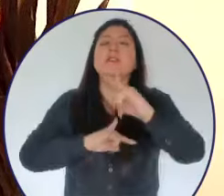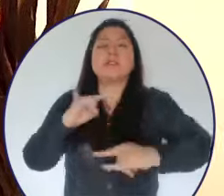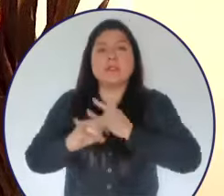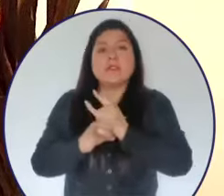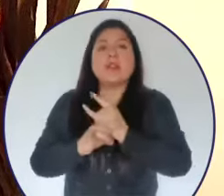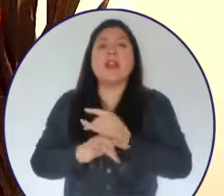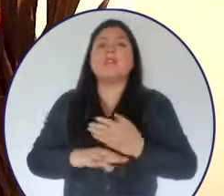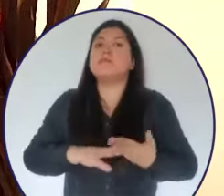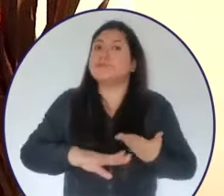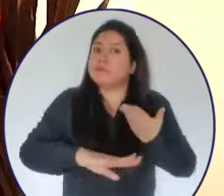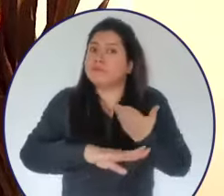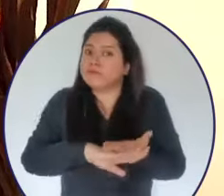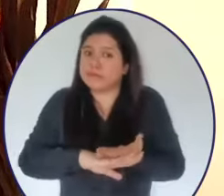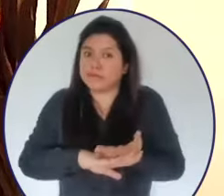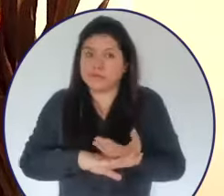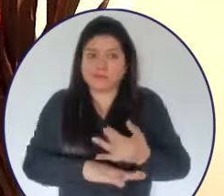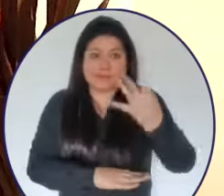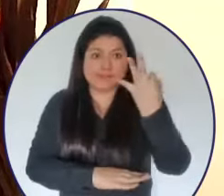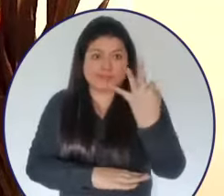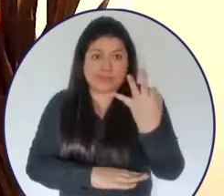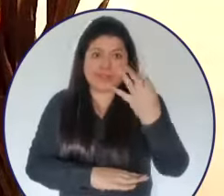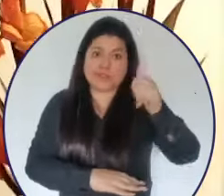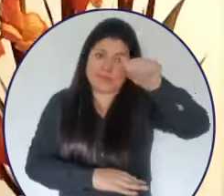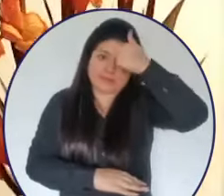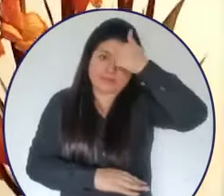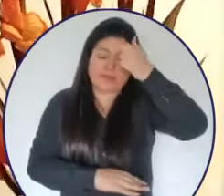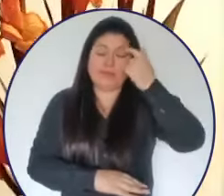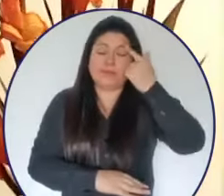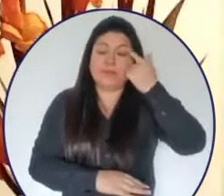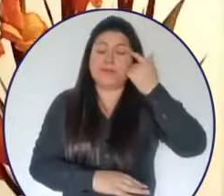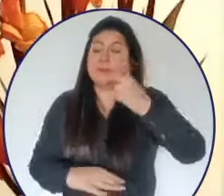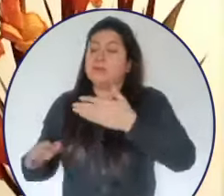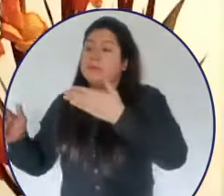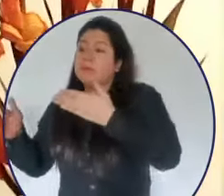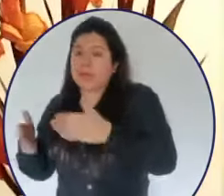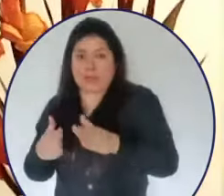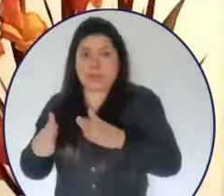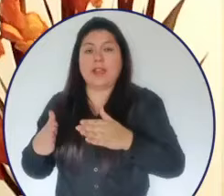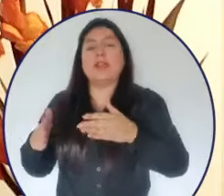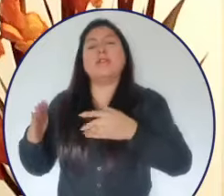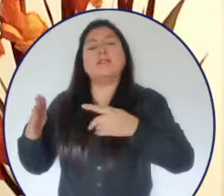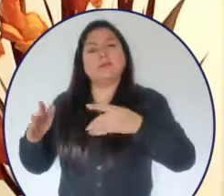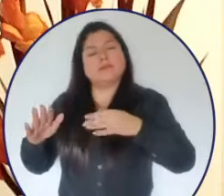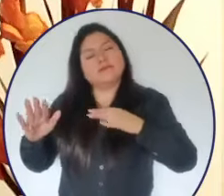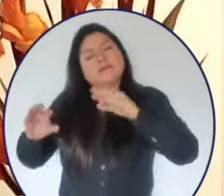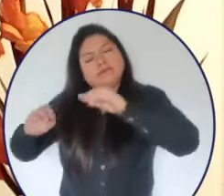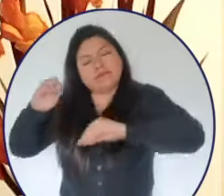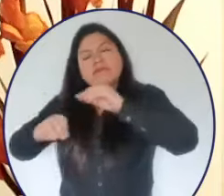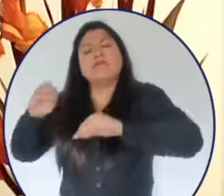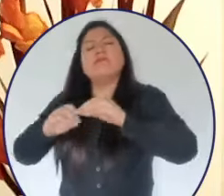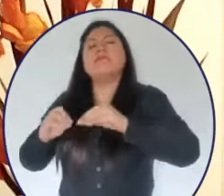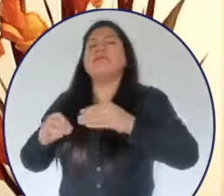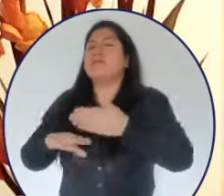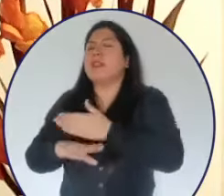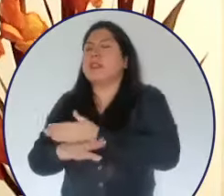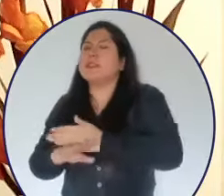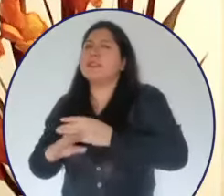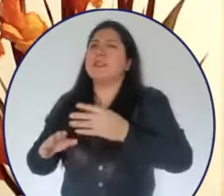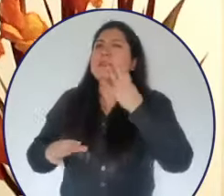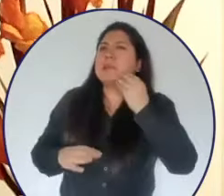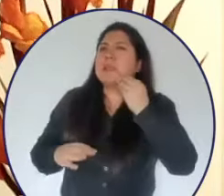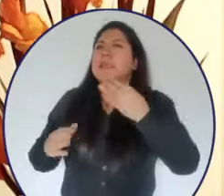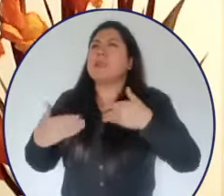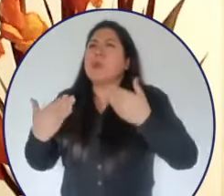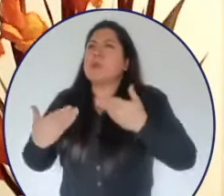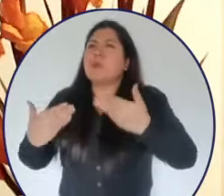diseño universal para el aprendizaje DUA plantea tres principios que le permiten al maestro planear su